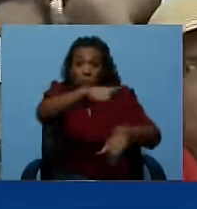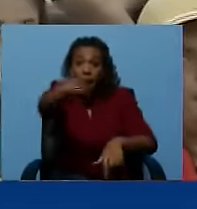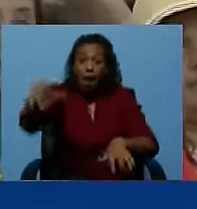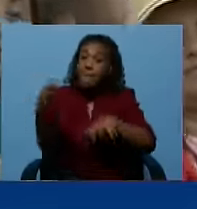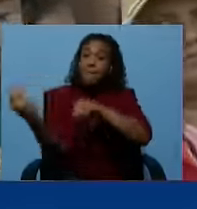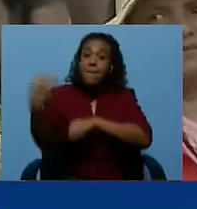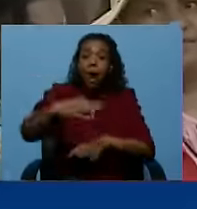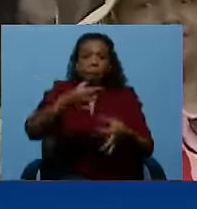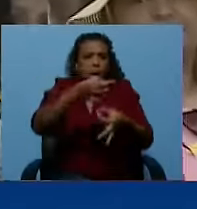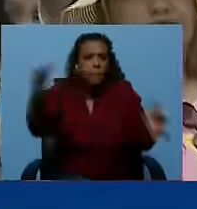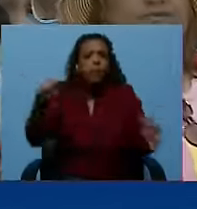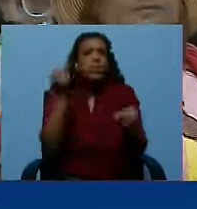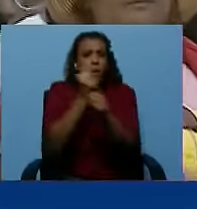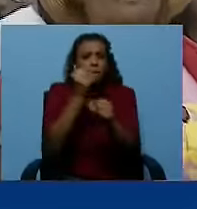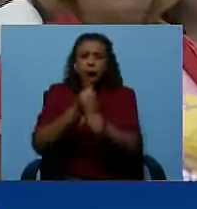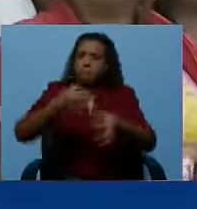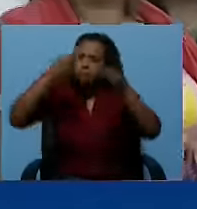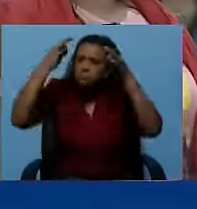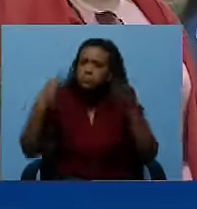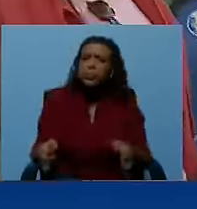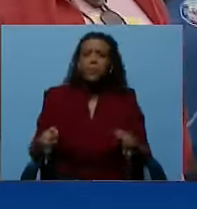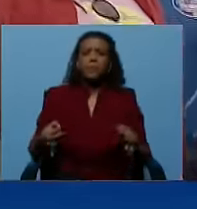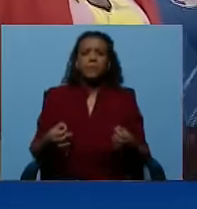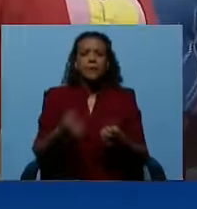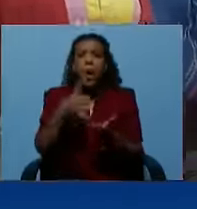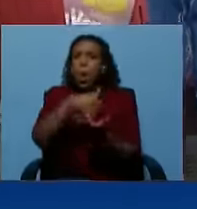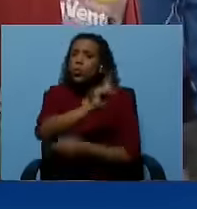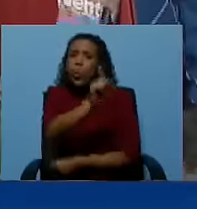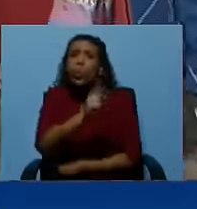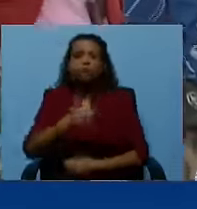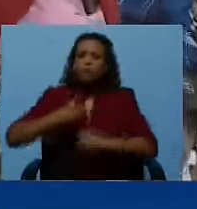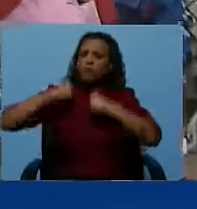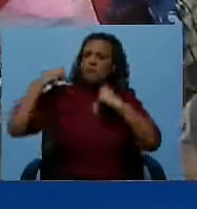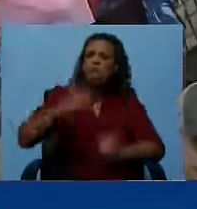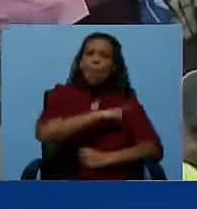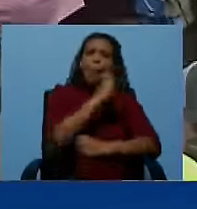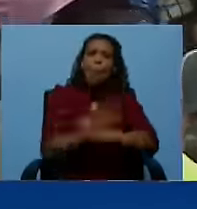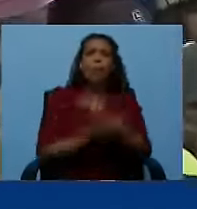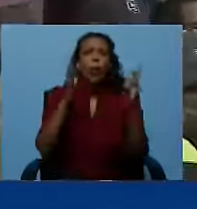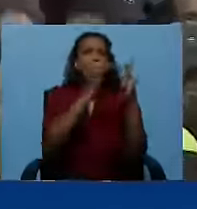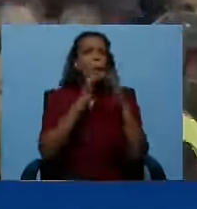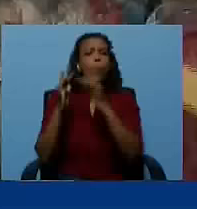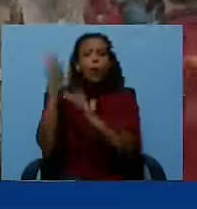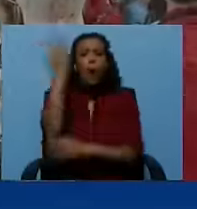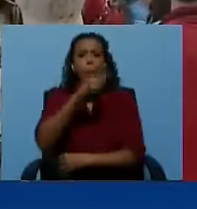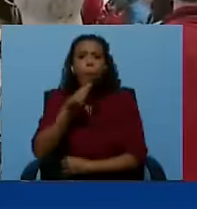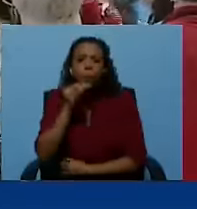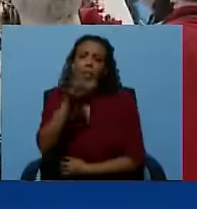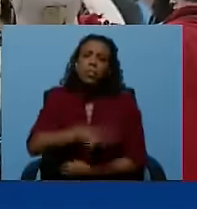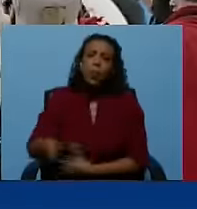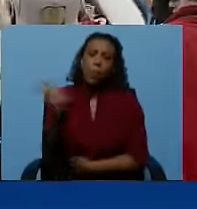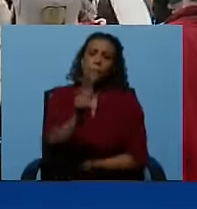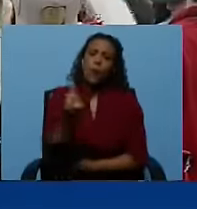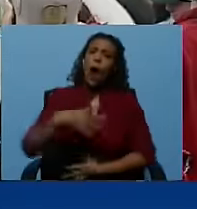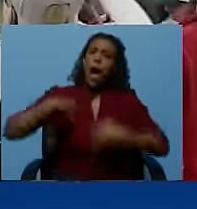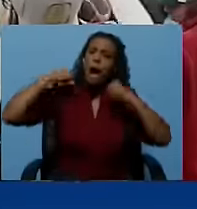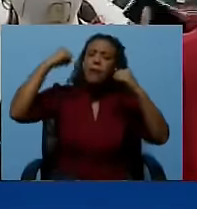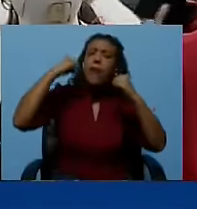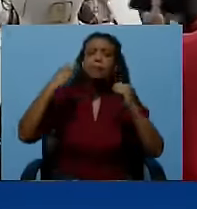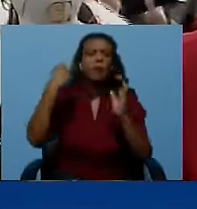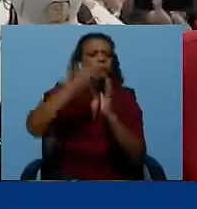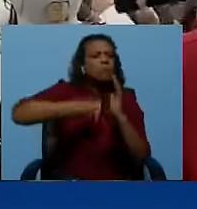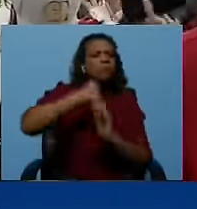más eficientes, más eficaces y armemos una poderosa red de toda la juventud venezolana para ganar la